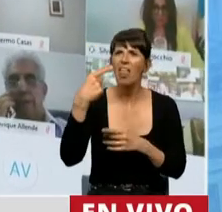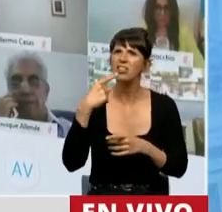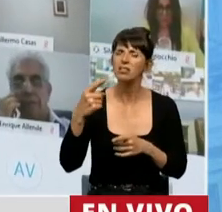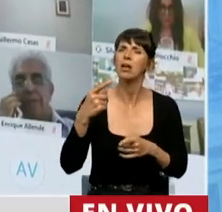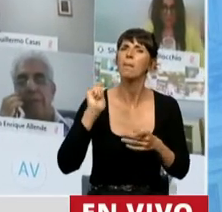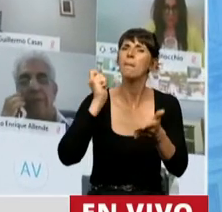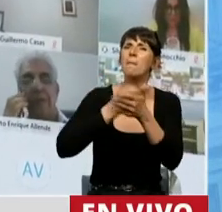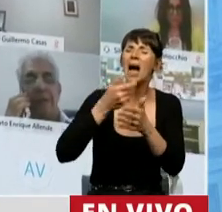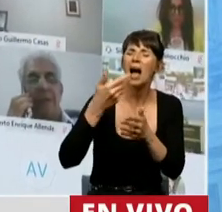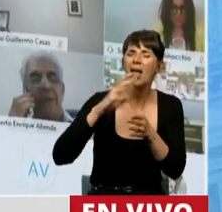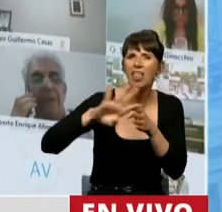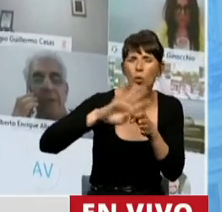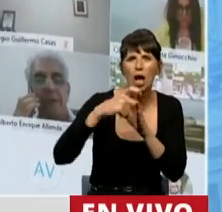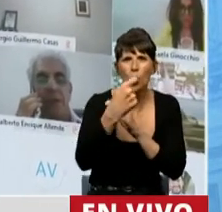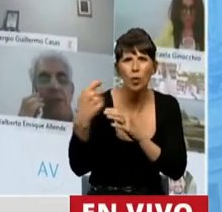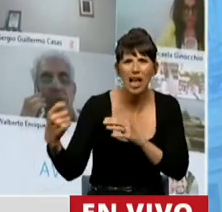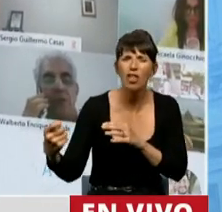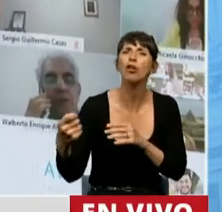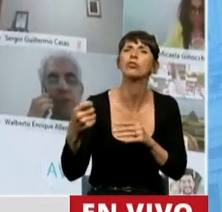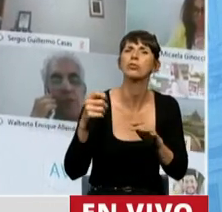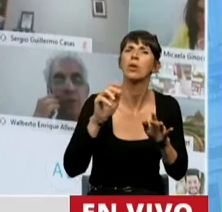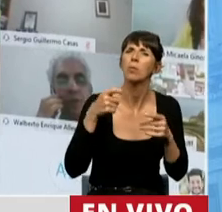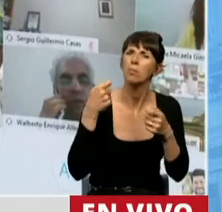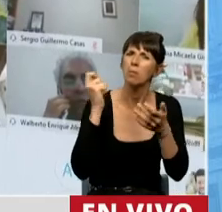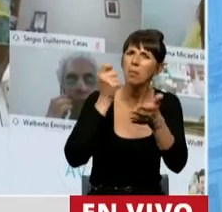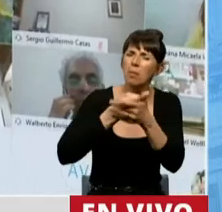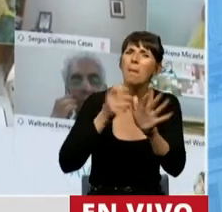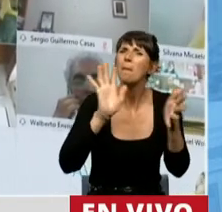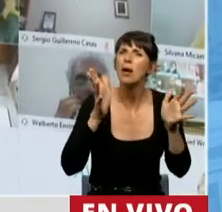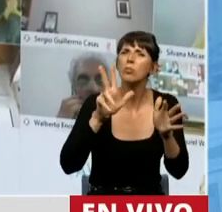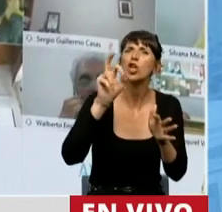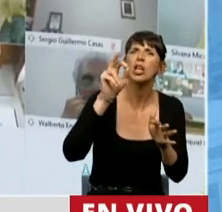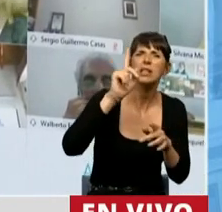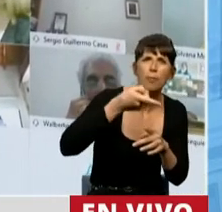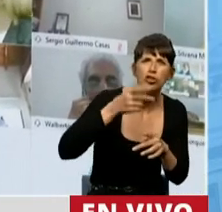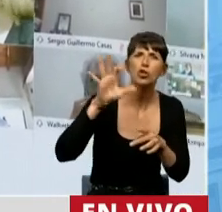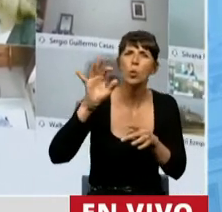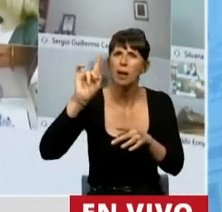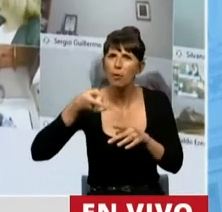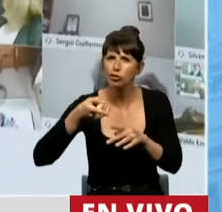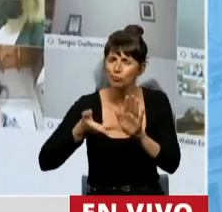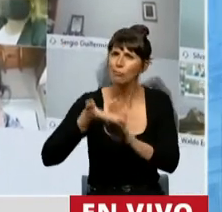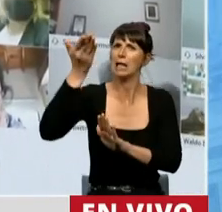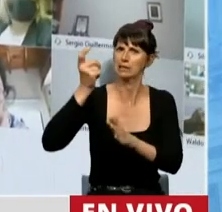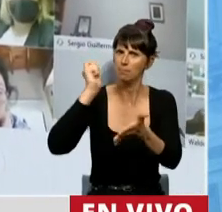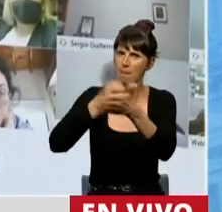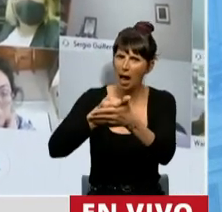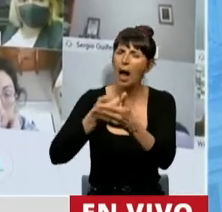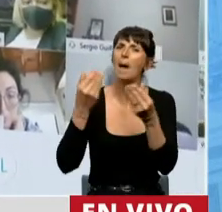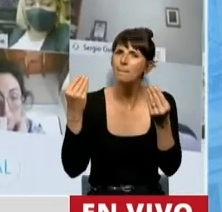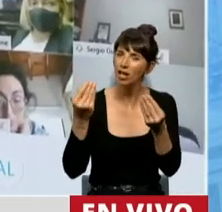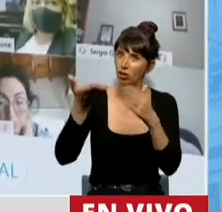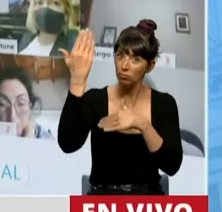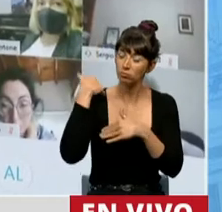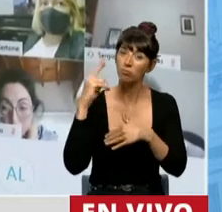a 2.400.000 personas con aumentos en sus haberes de entre un 30% y un 50%, pero ya en